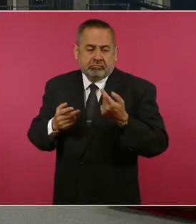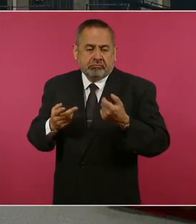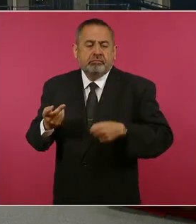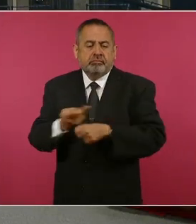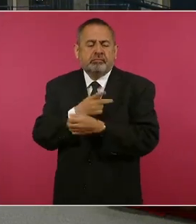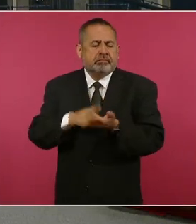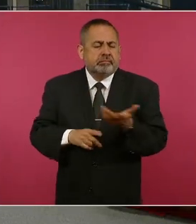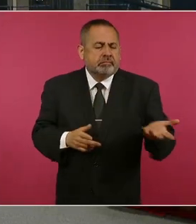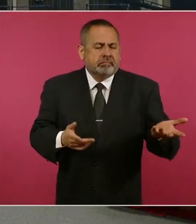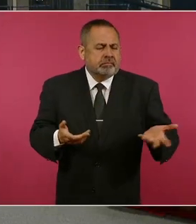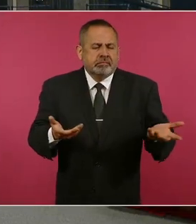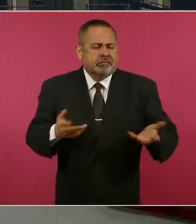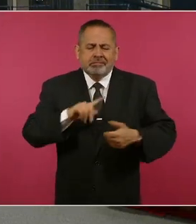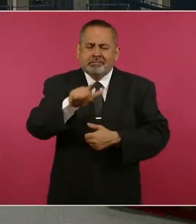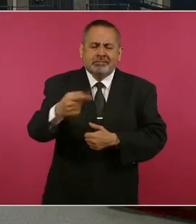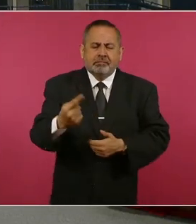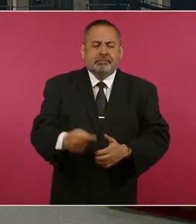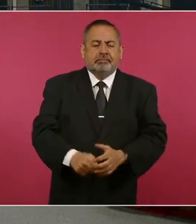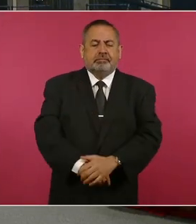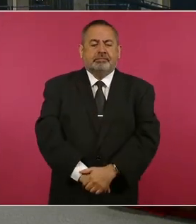Escuchaste bien. Sí, claro.